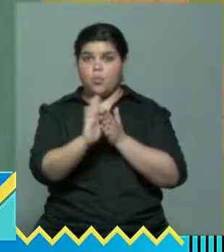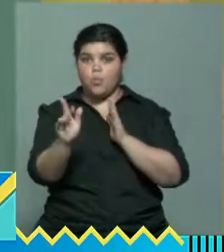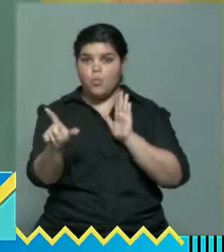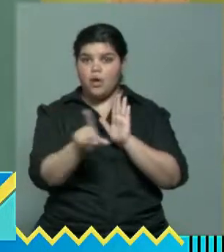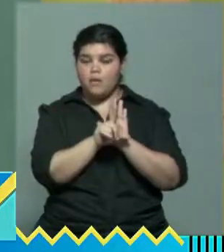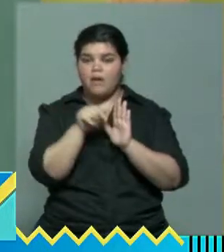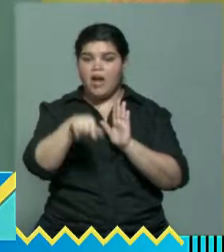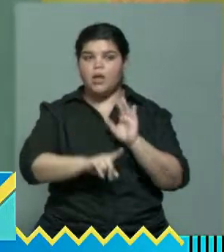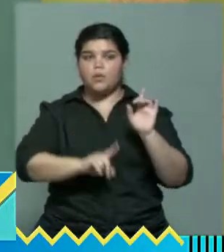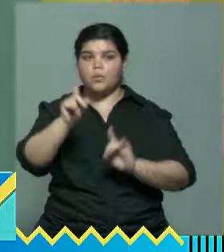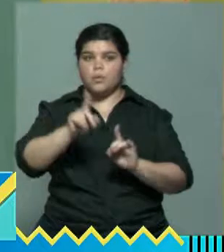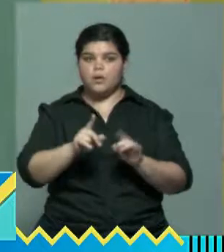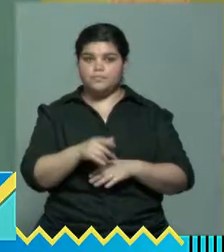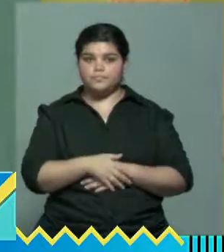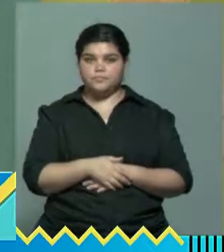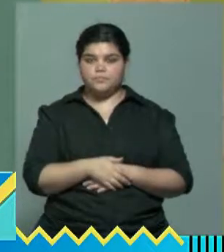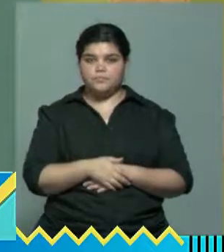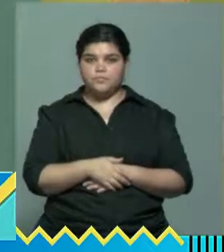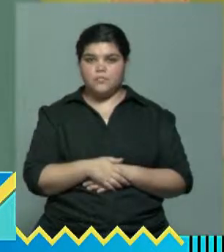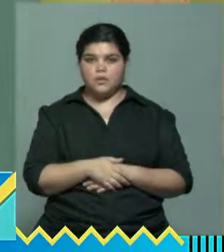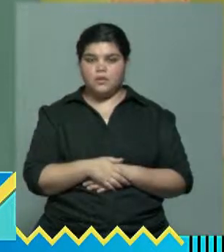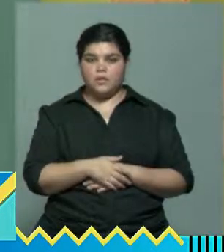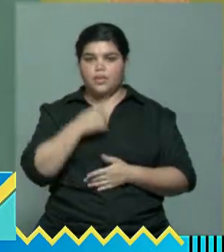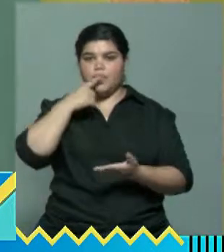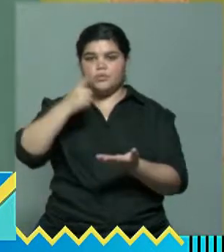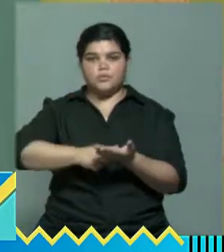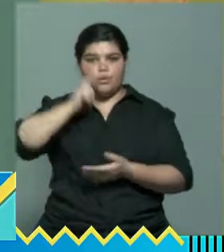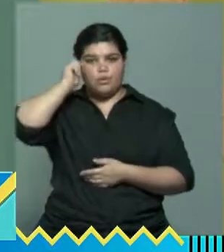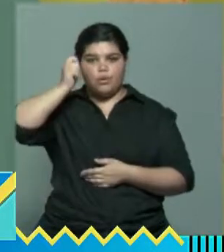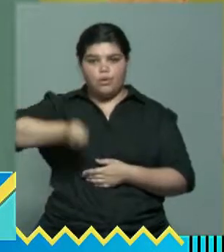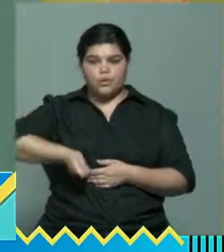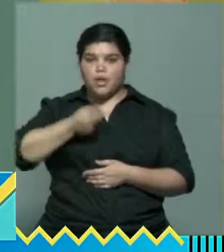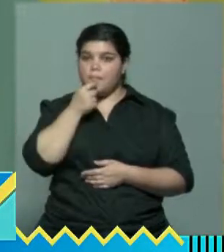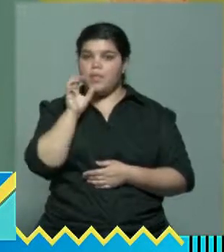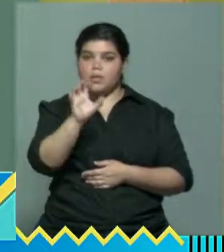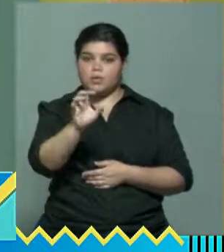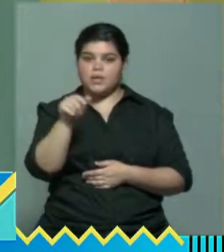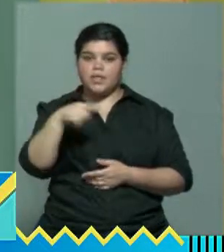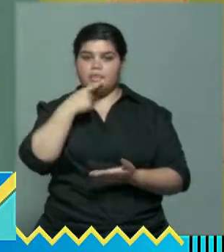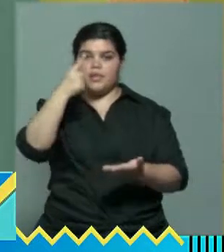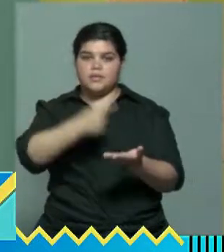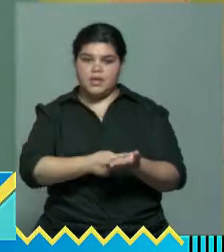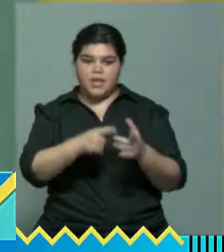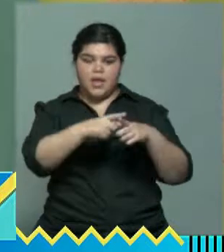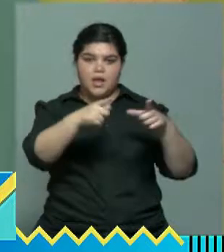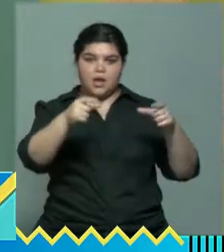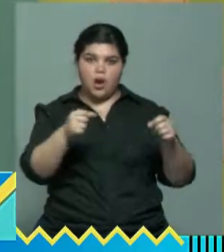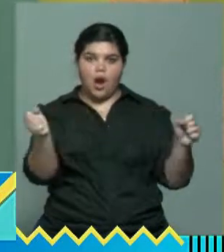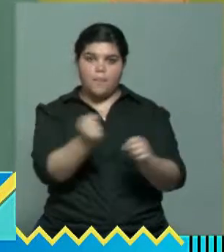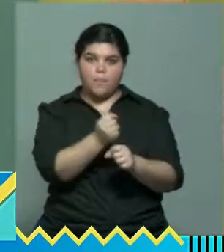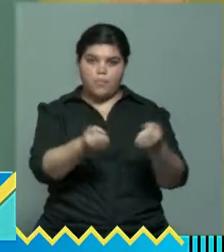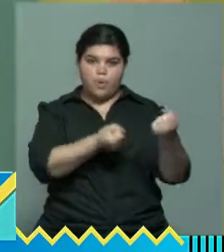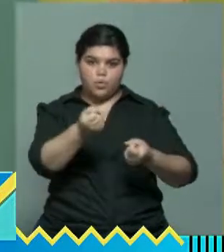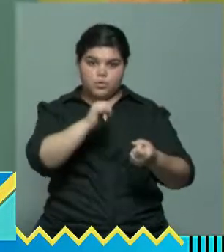figura, es la recepción de los fallos de la Corte de la provincia en la cual determinaban que la retención de la licencia de